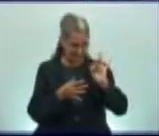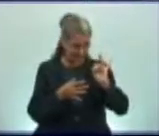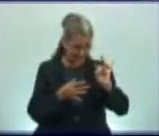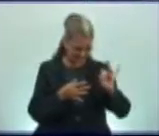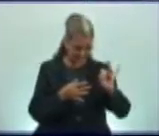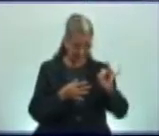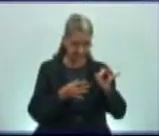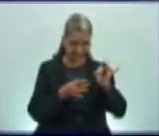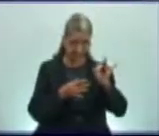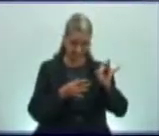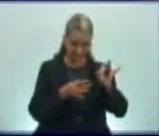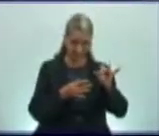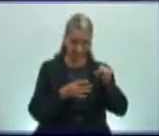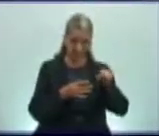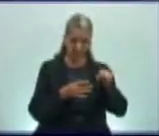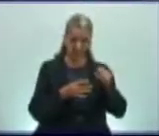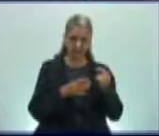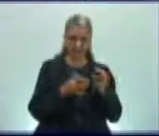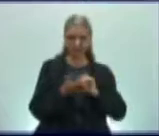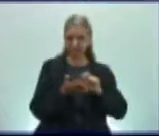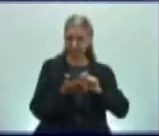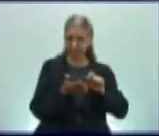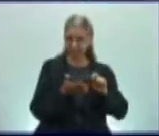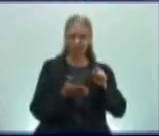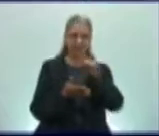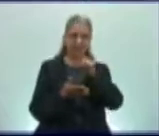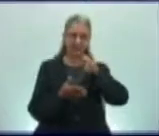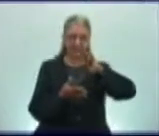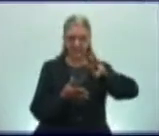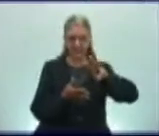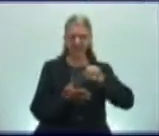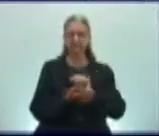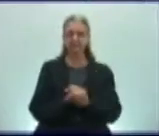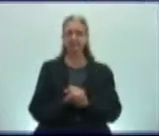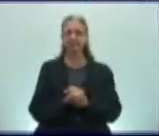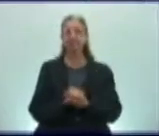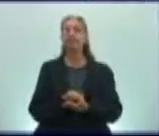resultado para que puedas copiar.